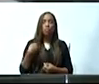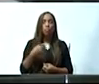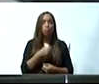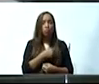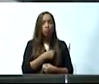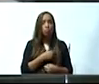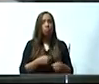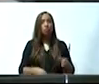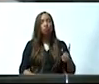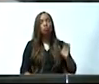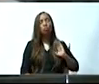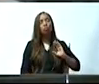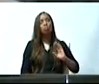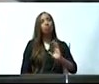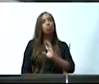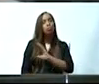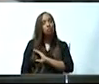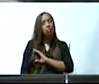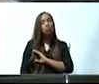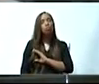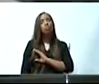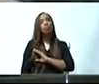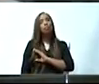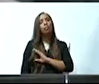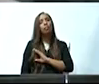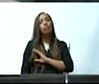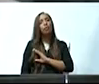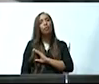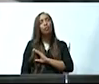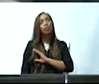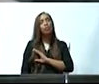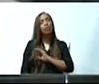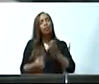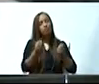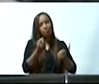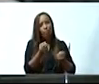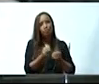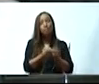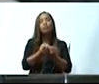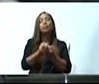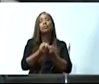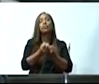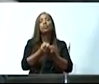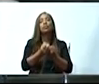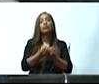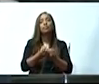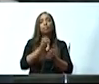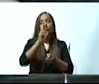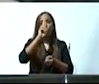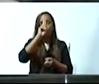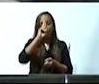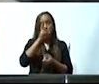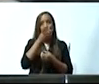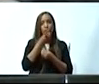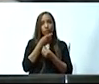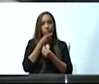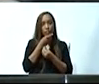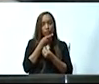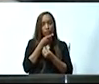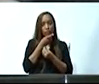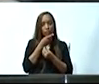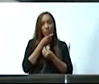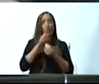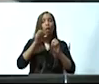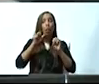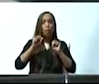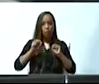pues daríamos un espaldarazo al pueblo dominicano para que pueda contar con un bien, un patrimonio, que viene